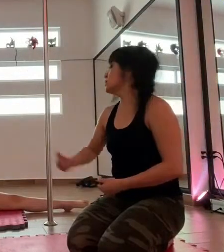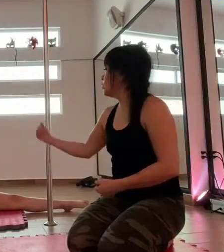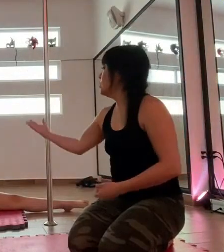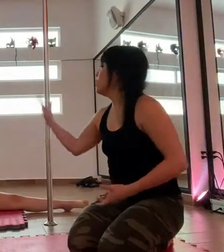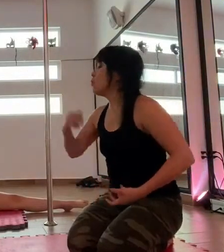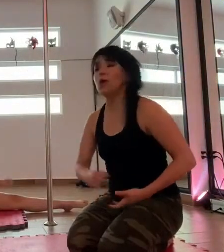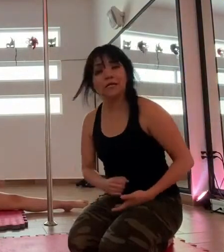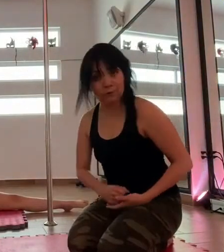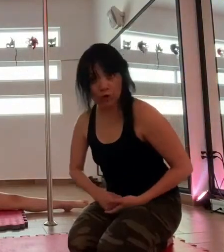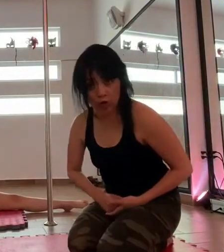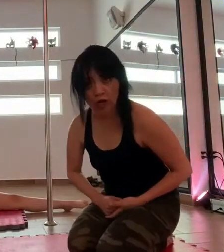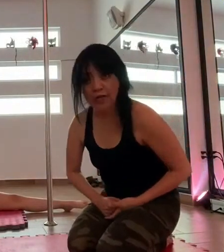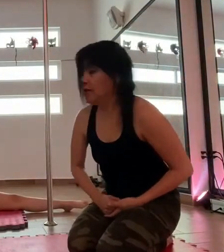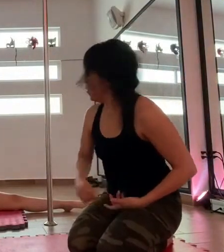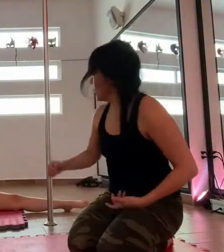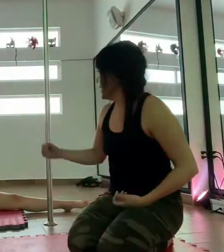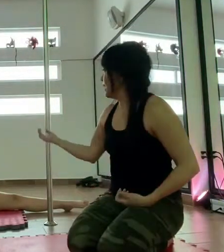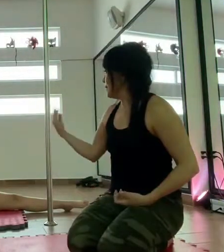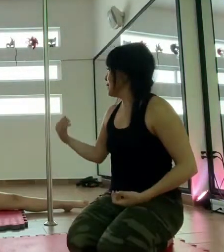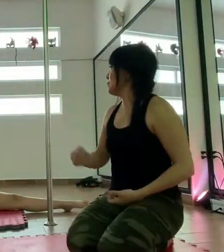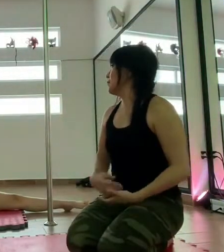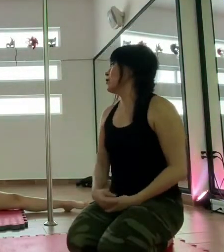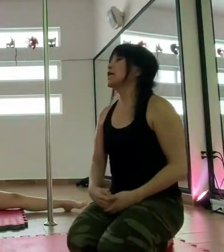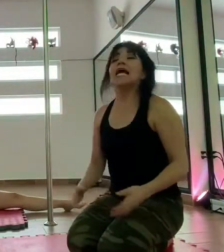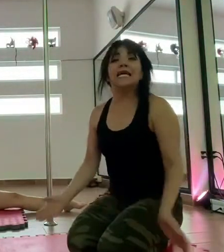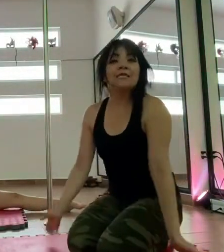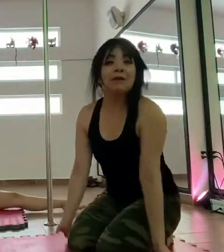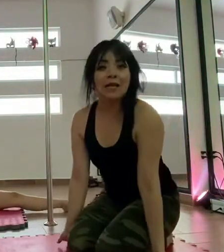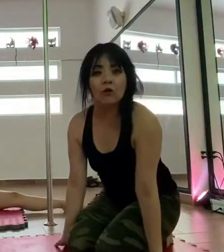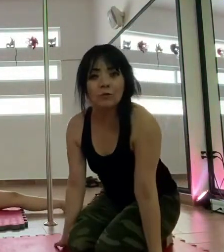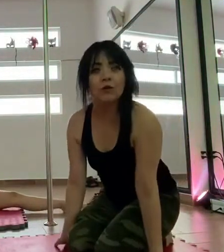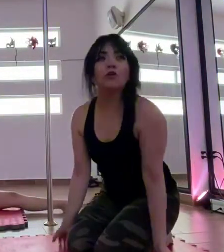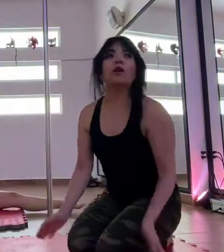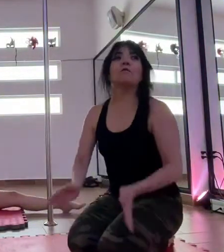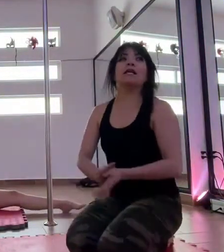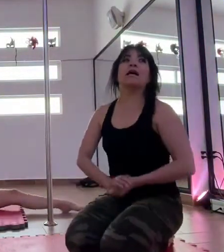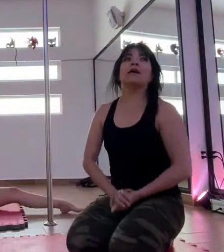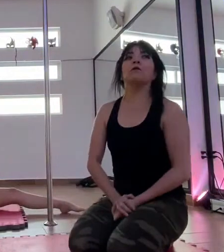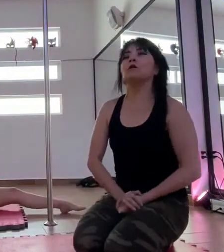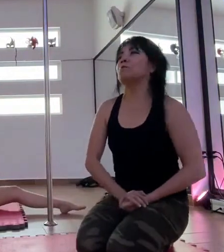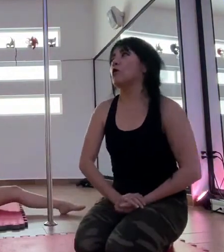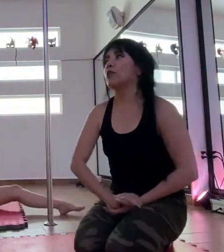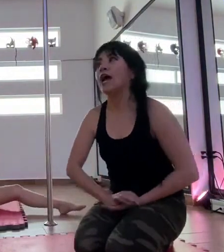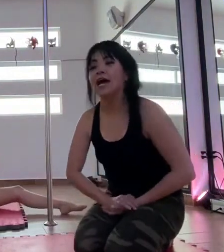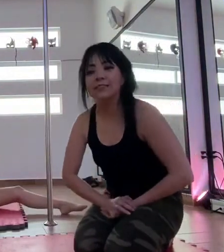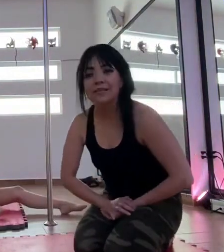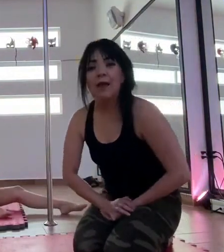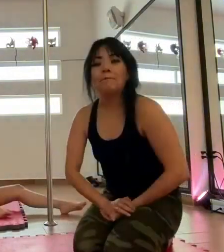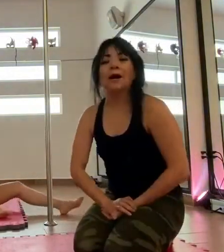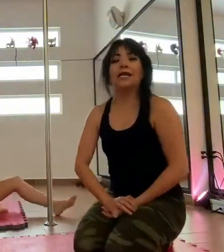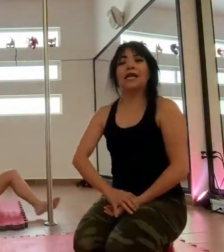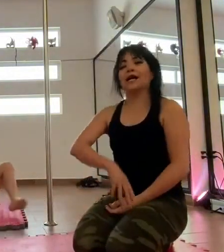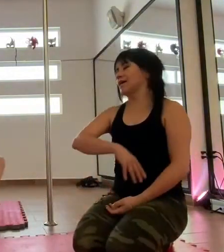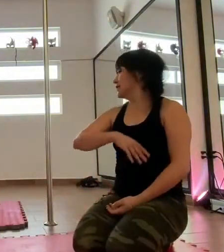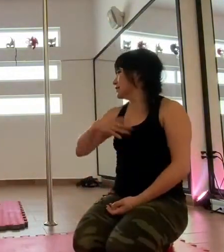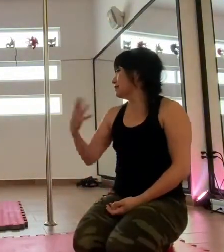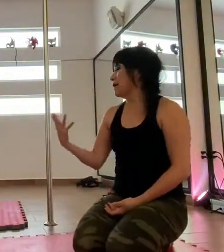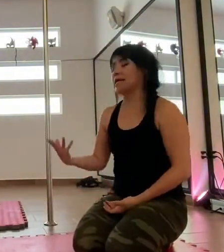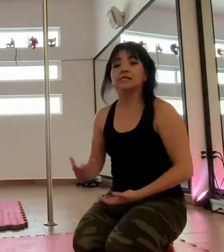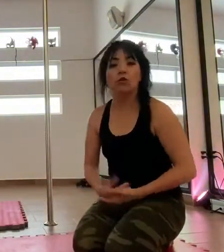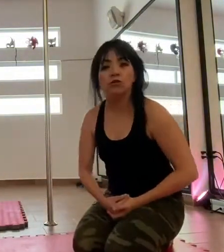ser y nuestro cuerpo, ¿no? Ok, América, por favor, ella baila conmigo, baila, bueno, pole dance,